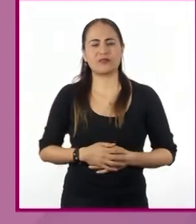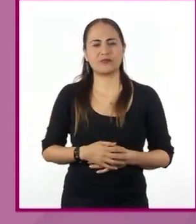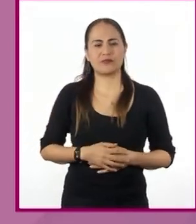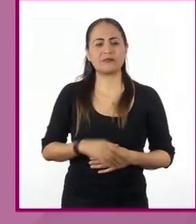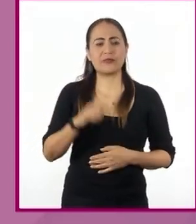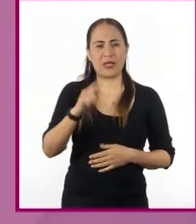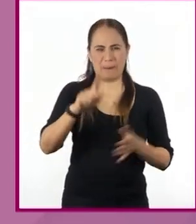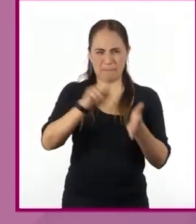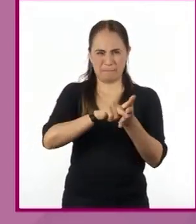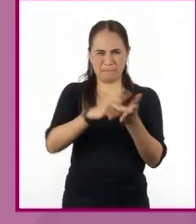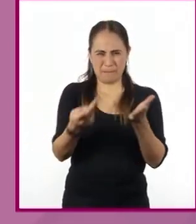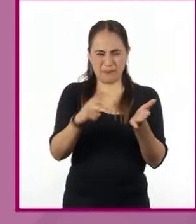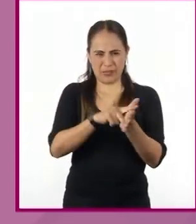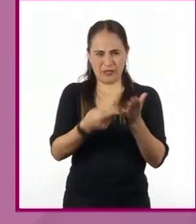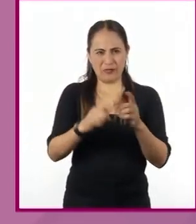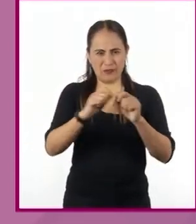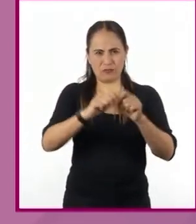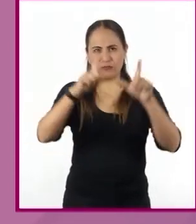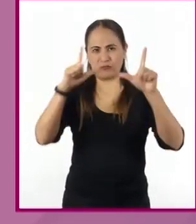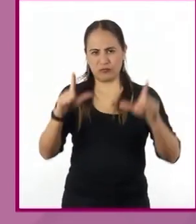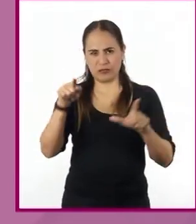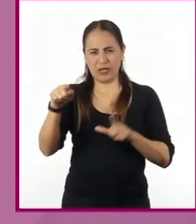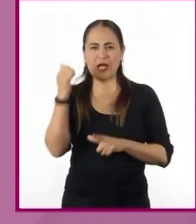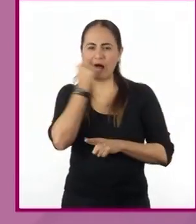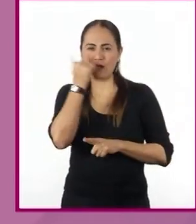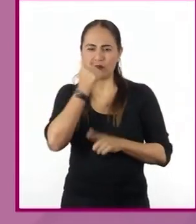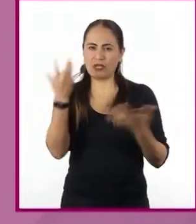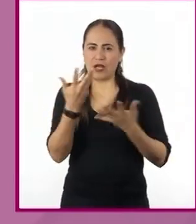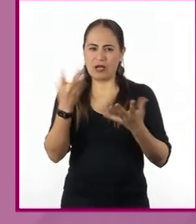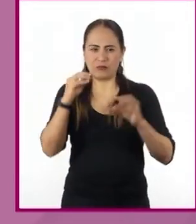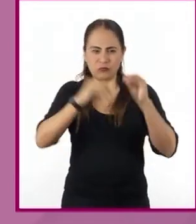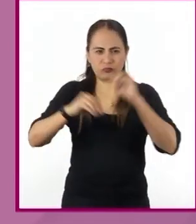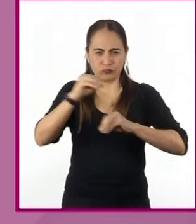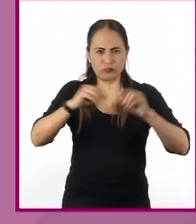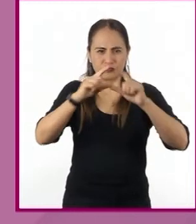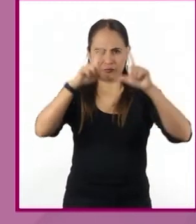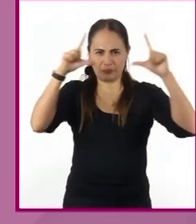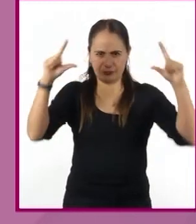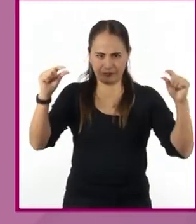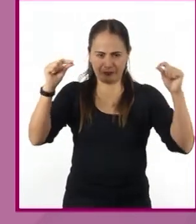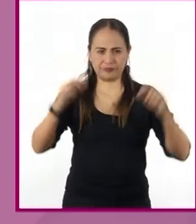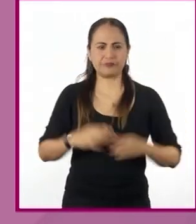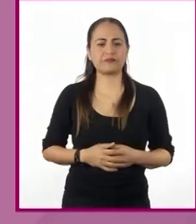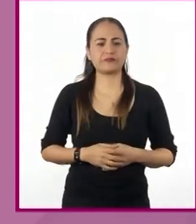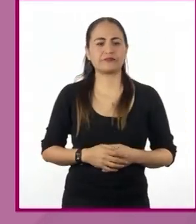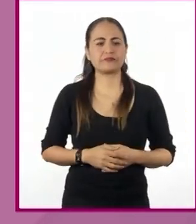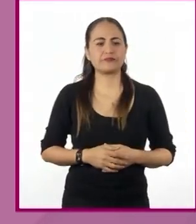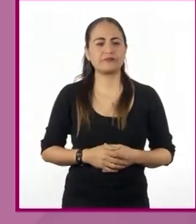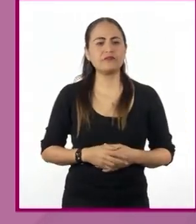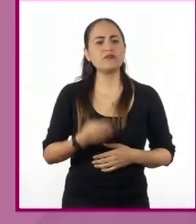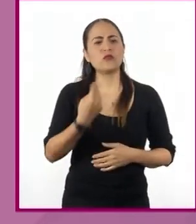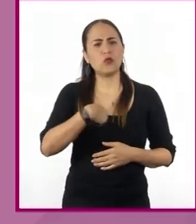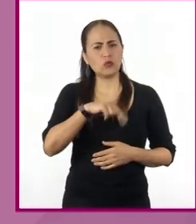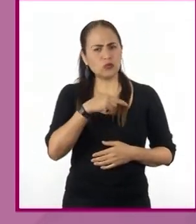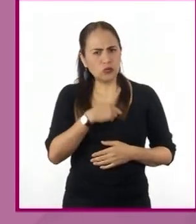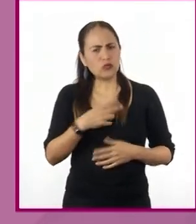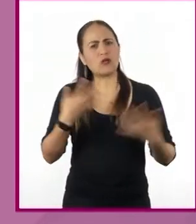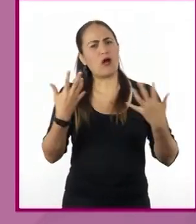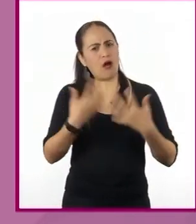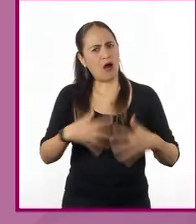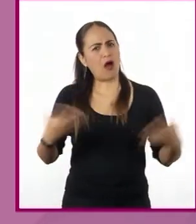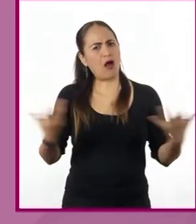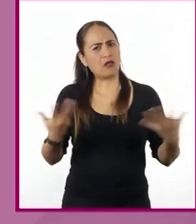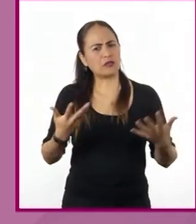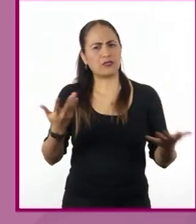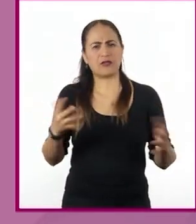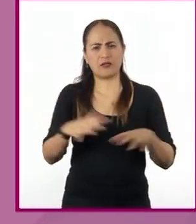del periódico, elaborado por una alumna, titulado El engrane revolucionario, con el lema Somos el motor del cambio. Como